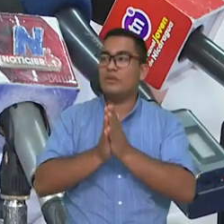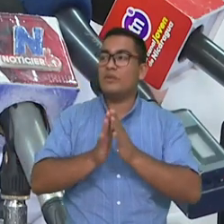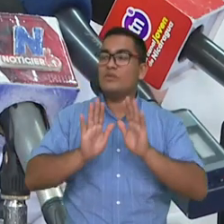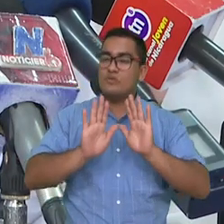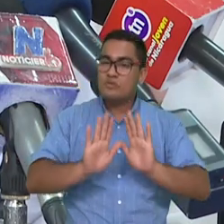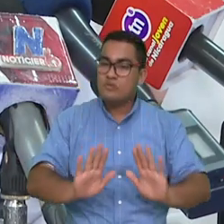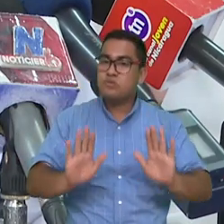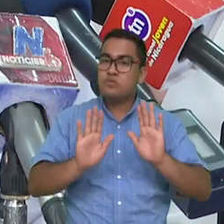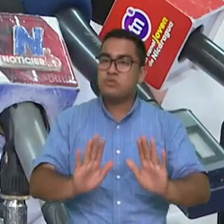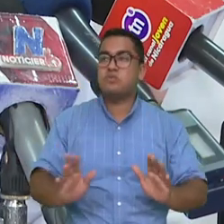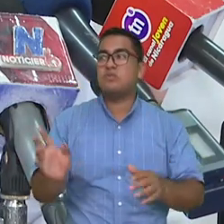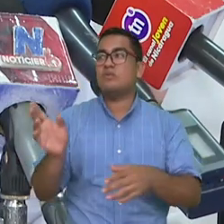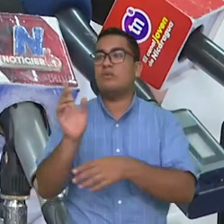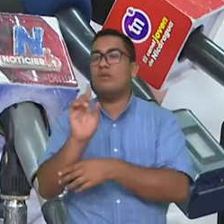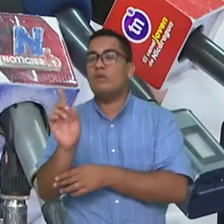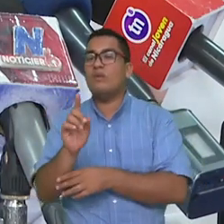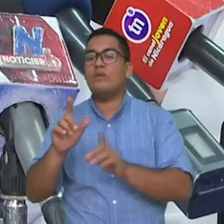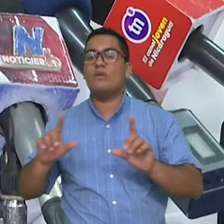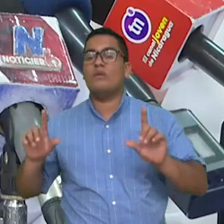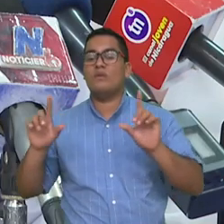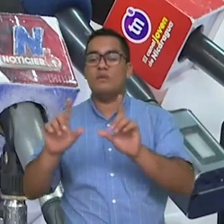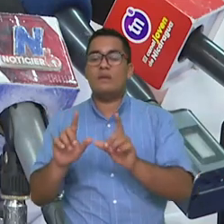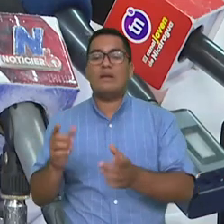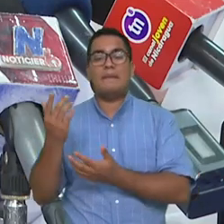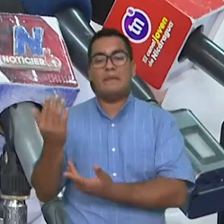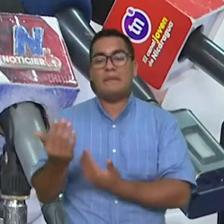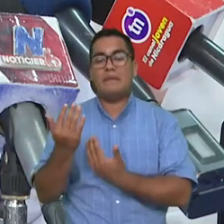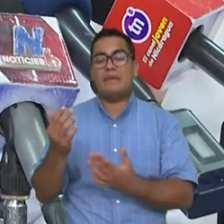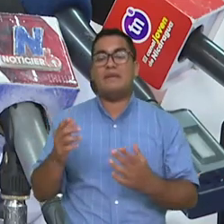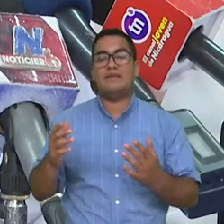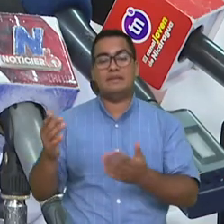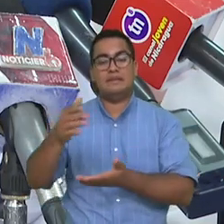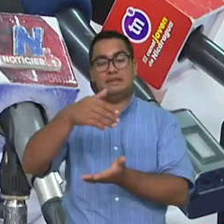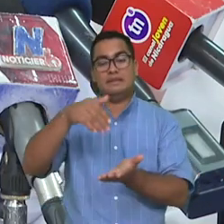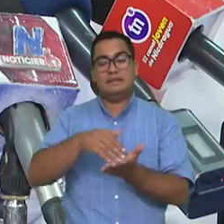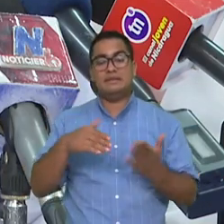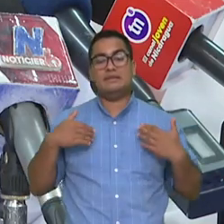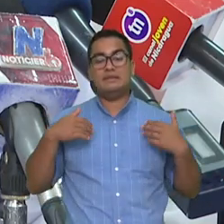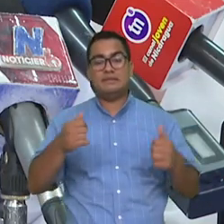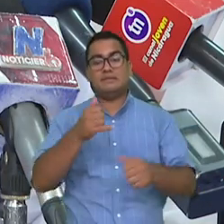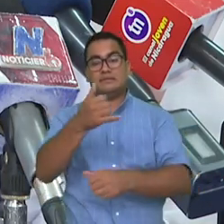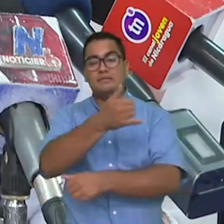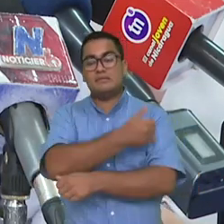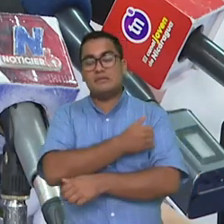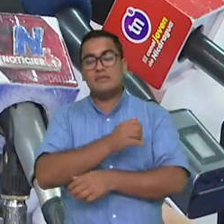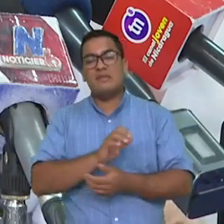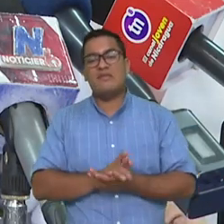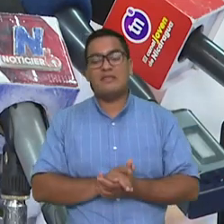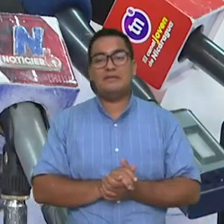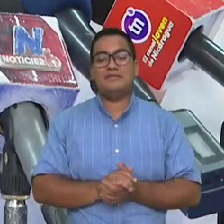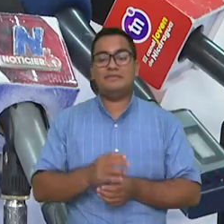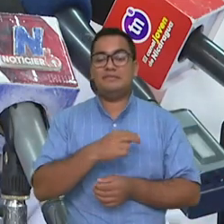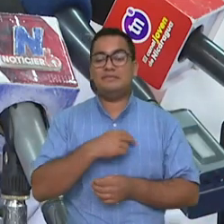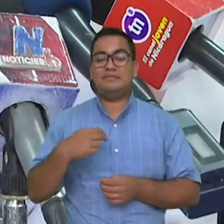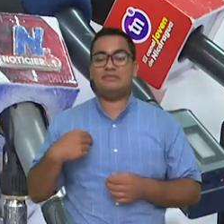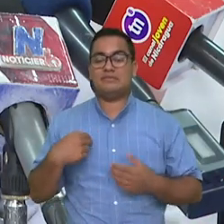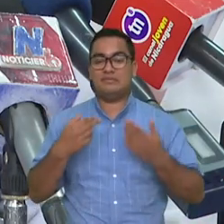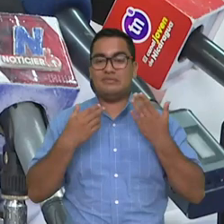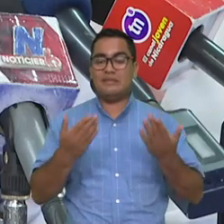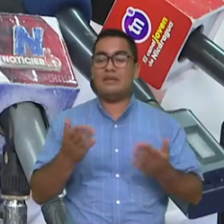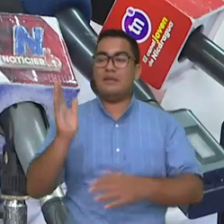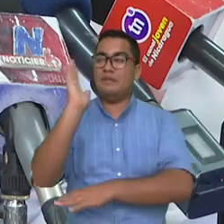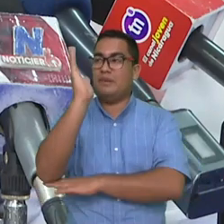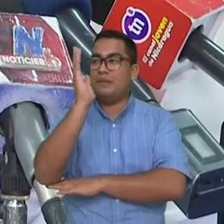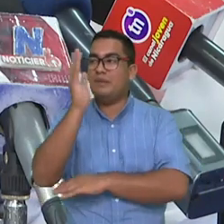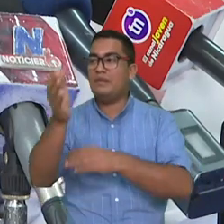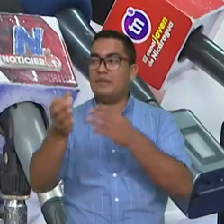las salas de espera, ya lo hemos dicho, de las unidades de salud, tanto los hospitales, los centros de salud, se está brindando charlas,